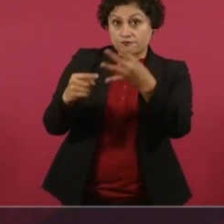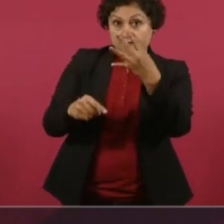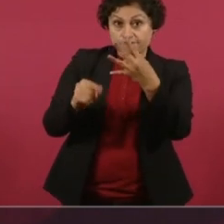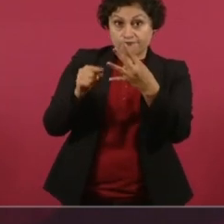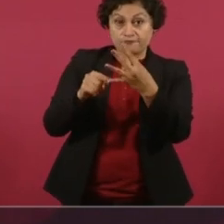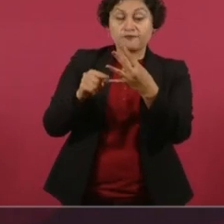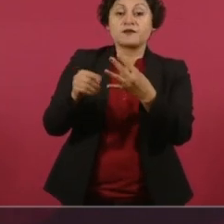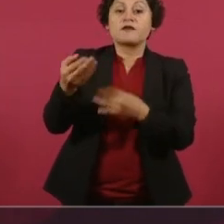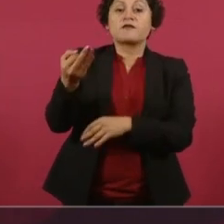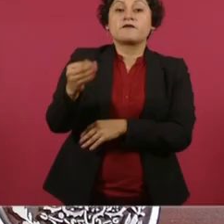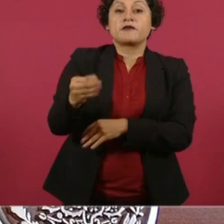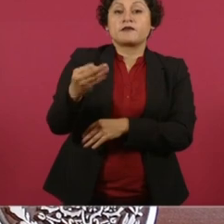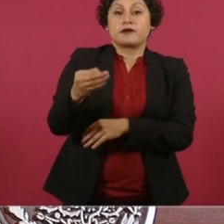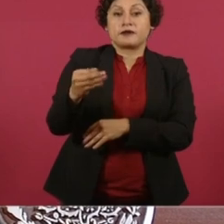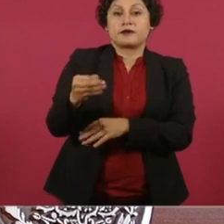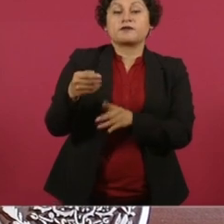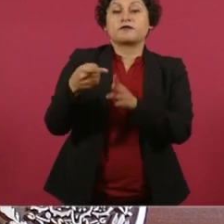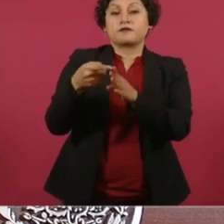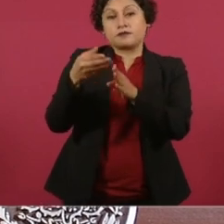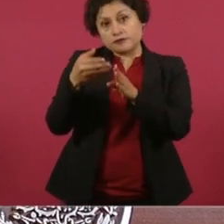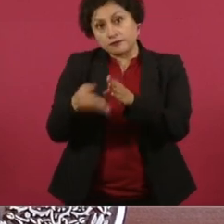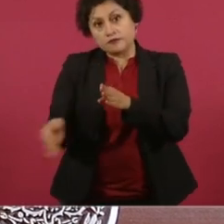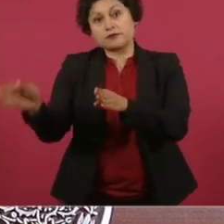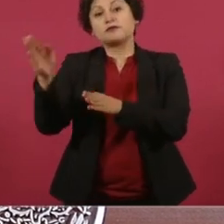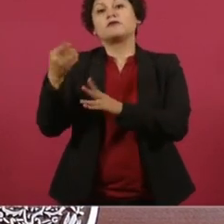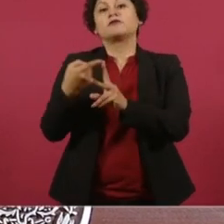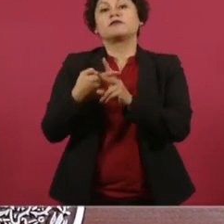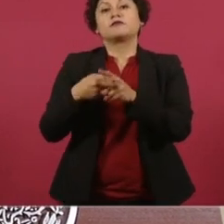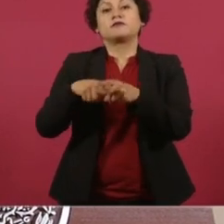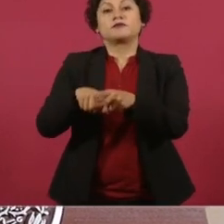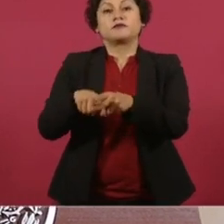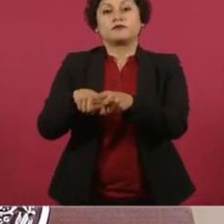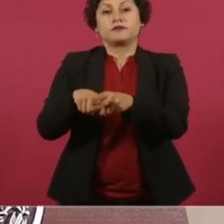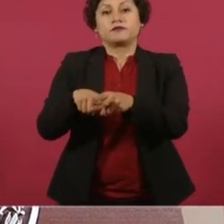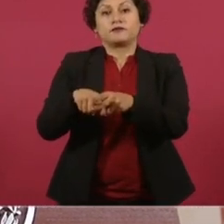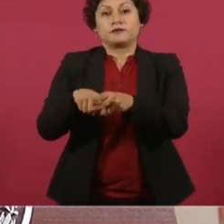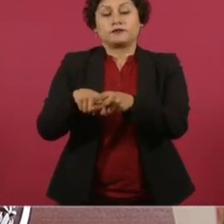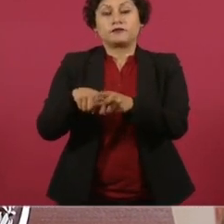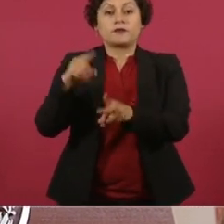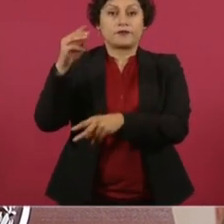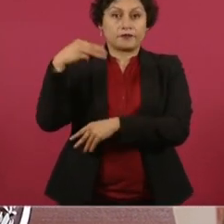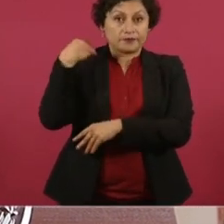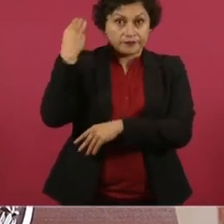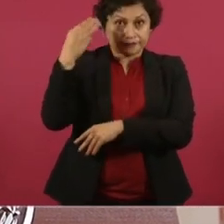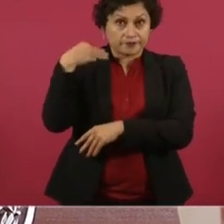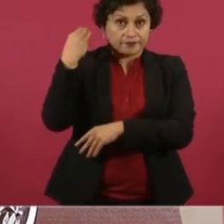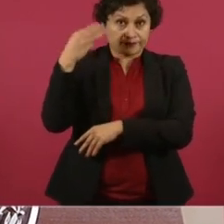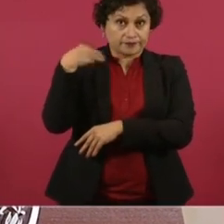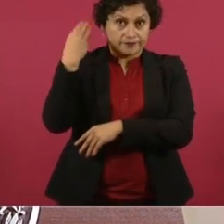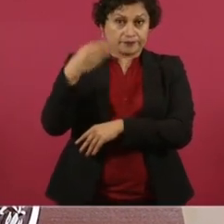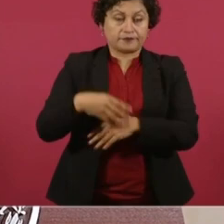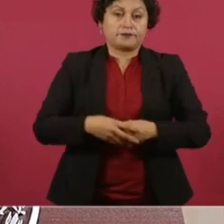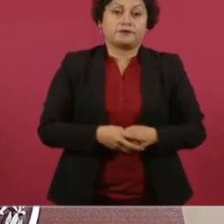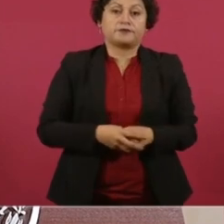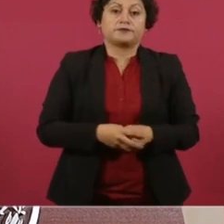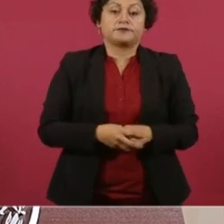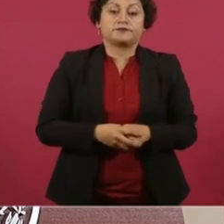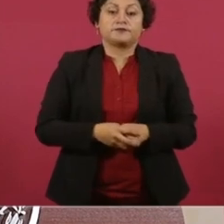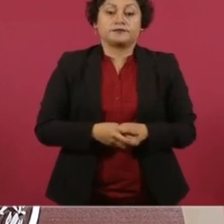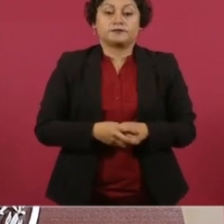y comienza, como ya dije, la campaña en marzo. Esto es muy importante